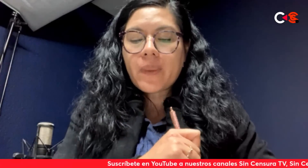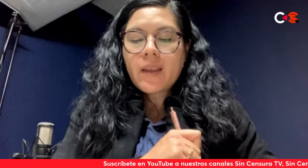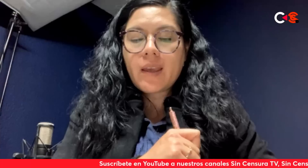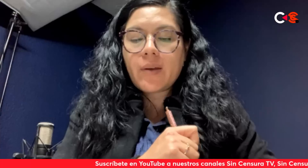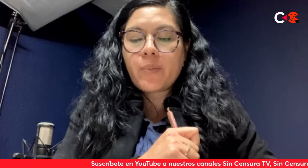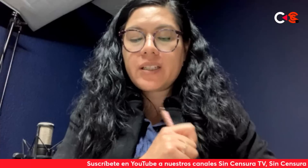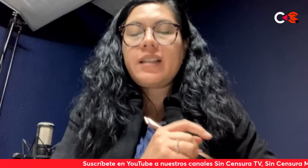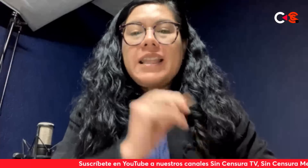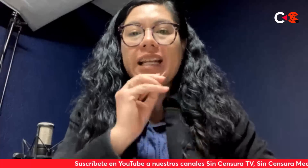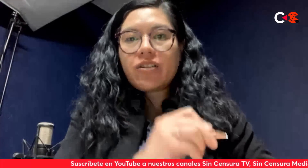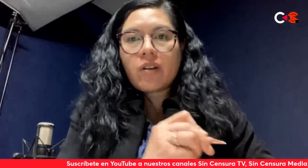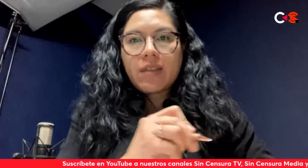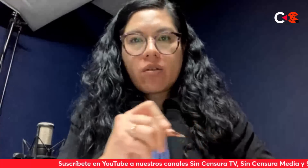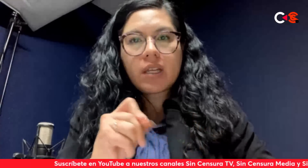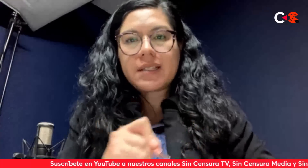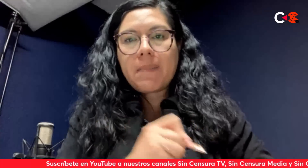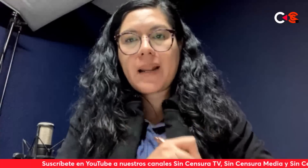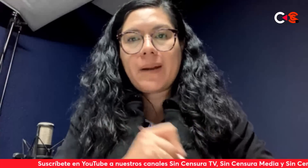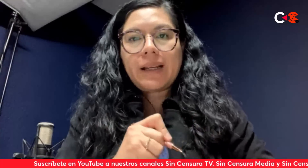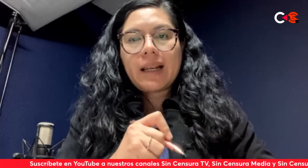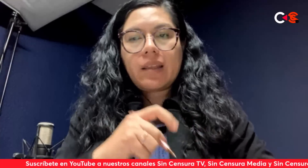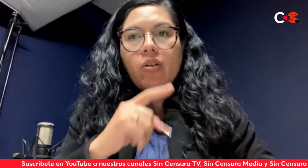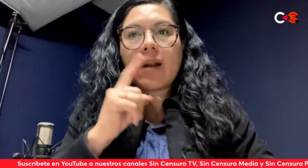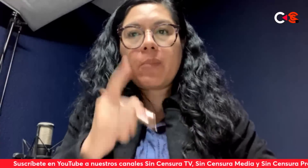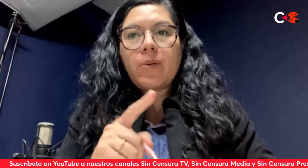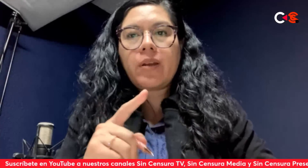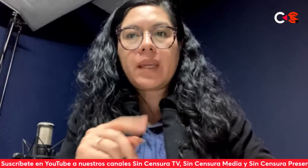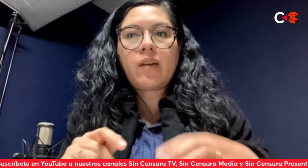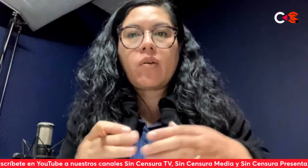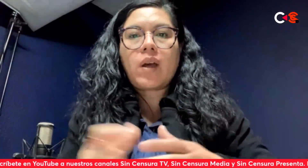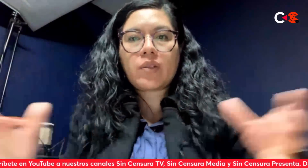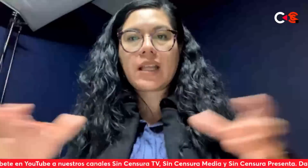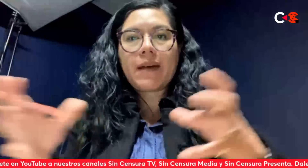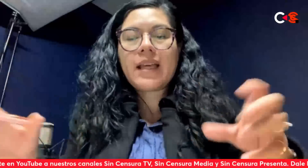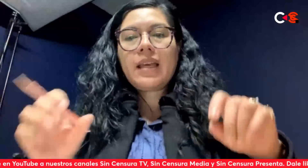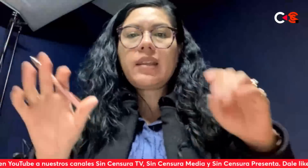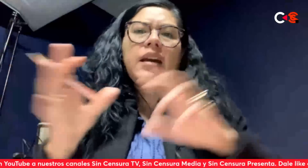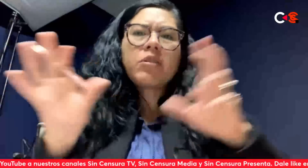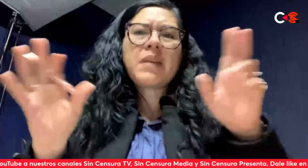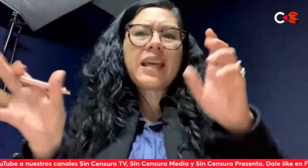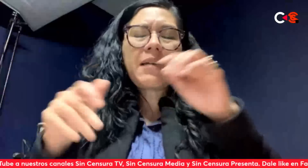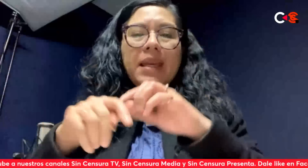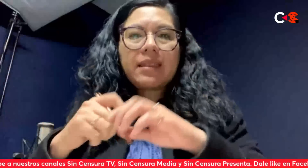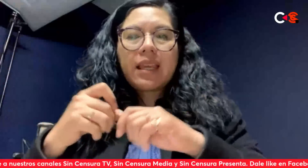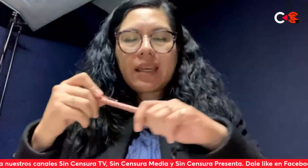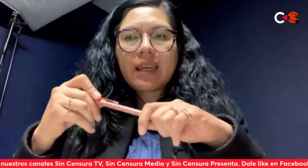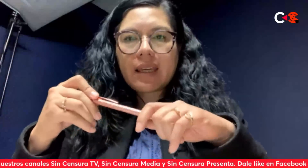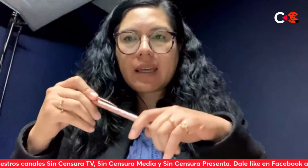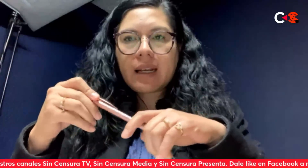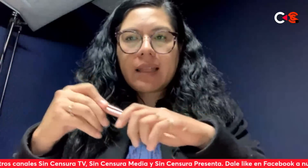Nacional, pues estaban traicionando esa palabra que le dieron al pueblo de México cuando estaba, digamos,